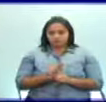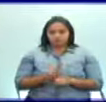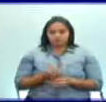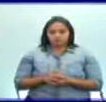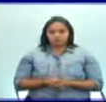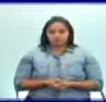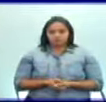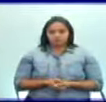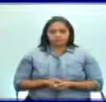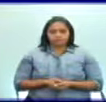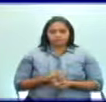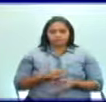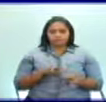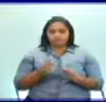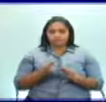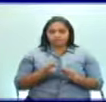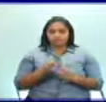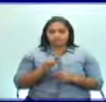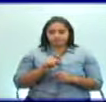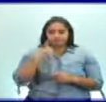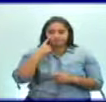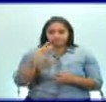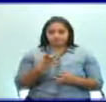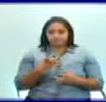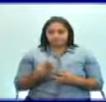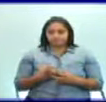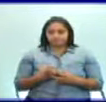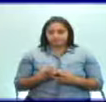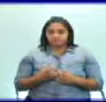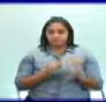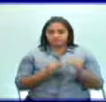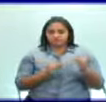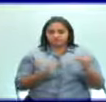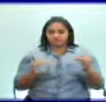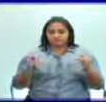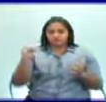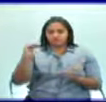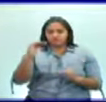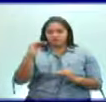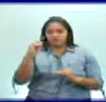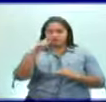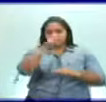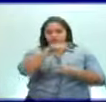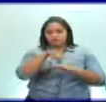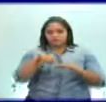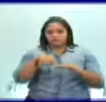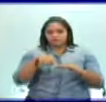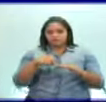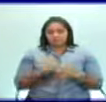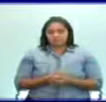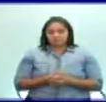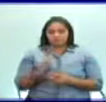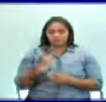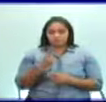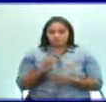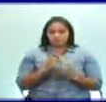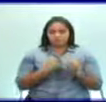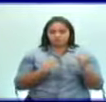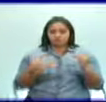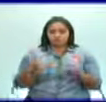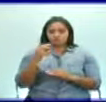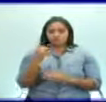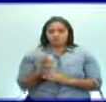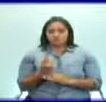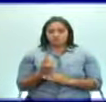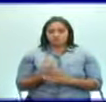función. Miren bien, importante, de forma decreciente, las bases es mayor que 1, mírenlo aquí, 2 es mayor que 1, la ecuación, la